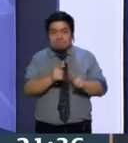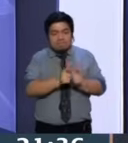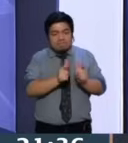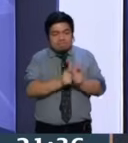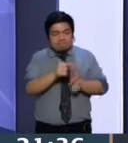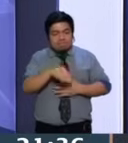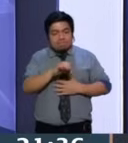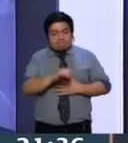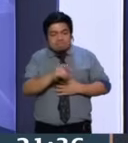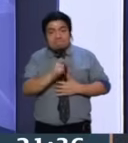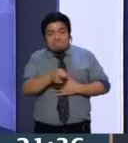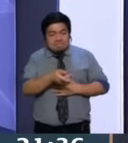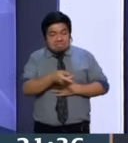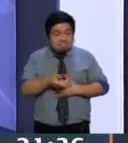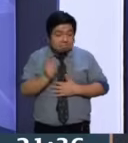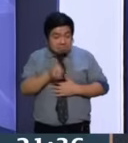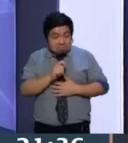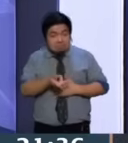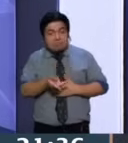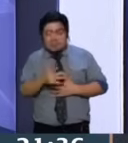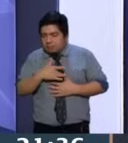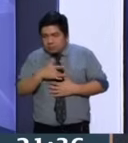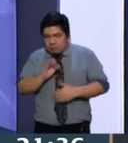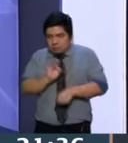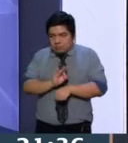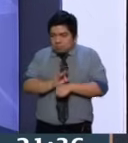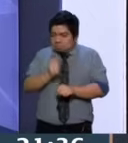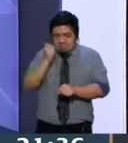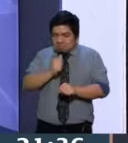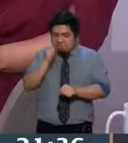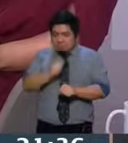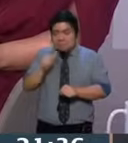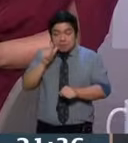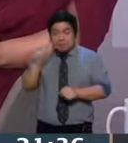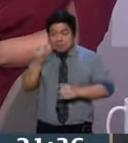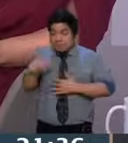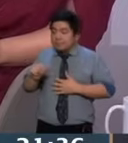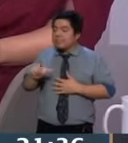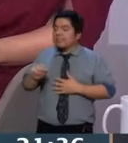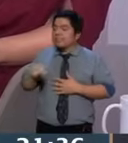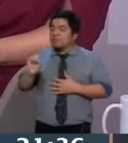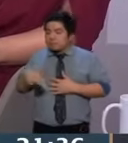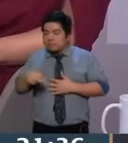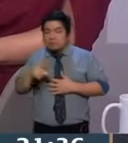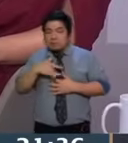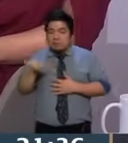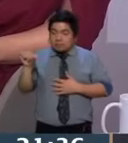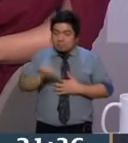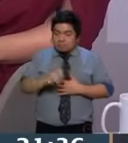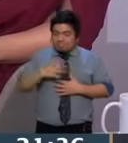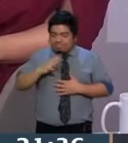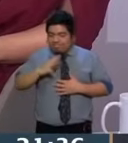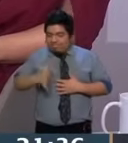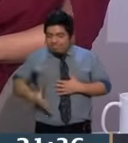la tarde. En la acción. O sea, ¿Qué yo es creo Movimiento y yo Ciudadano? defiendo a punta y espada, y hablando ayer de Salomón Chertorivsky, de quien a mí me toca hoy